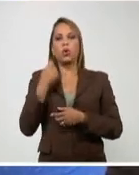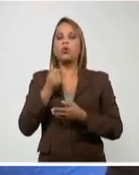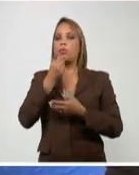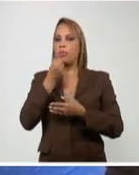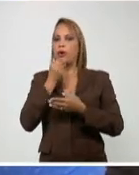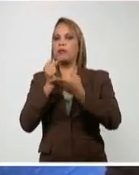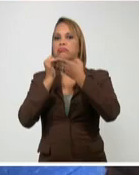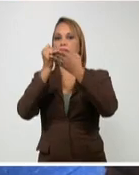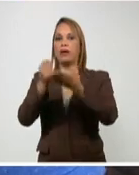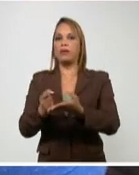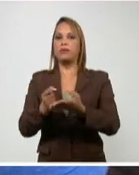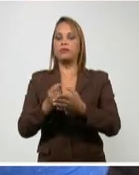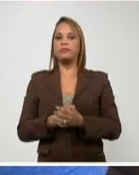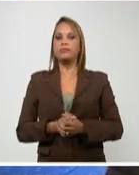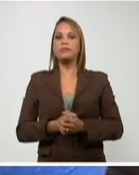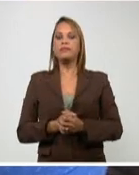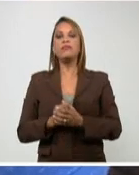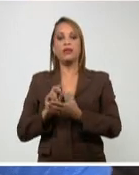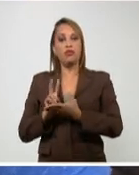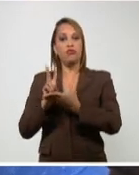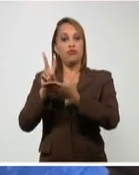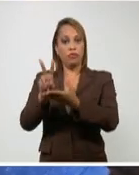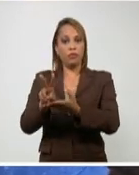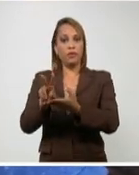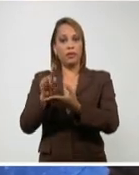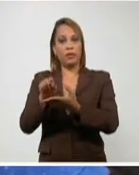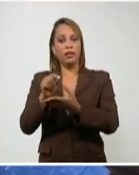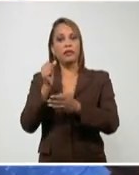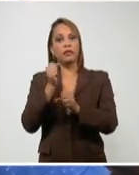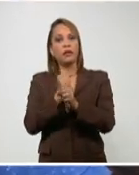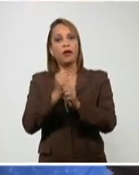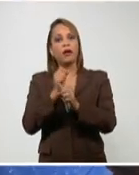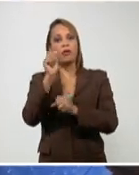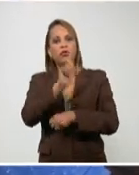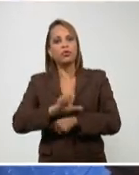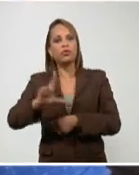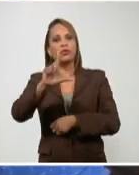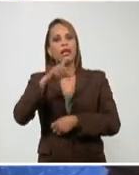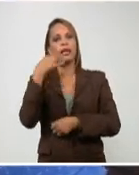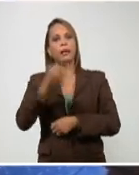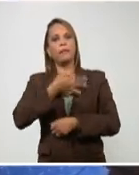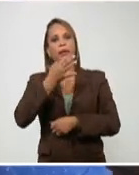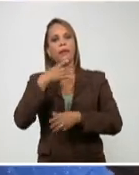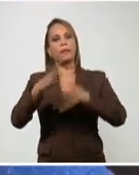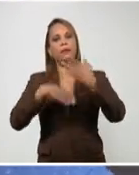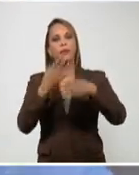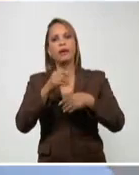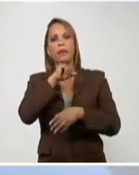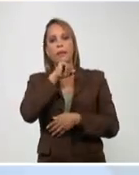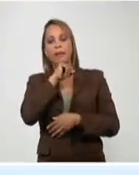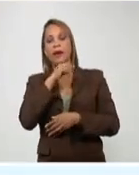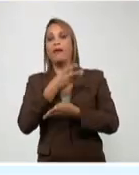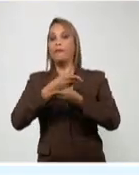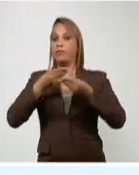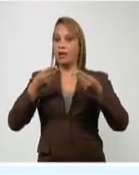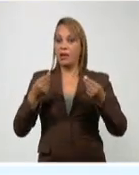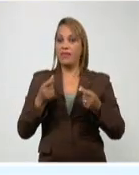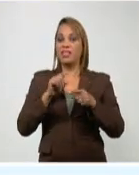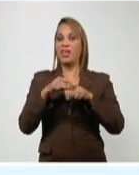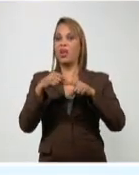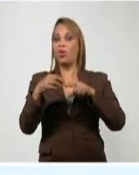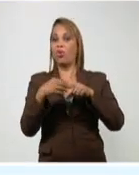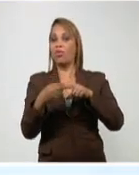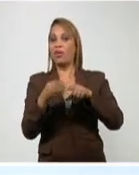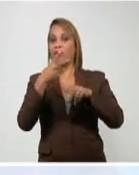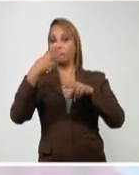estaban los trabajadores sociales, ¿no? Le planteé el problema de mi mamá, diabética, que tiene los dedos de los pies